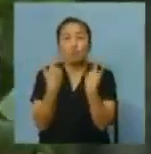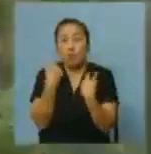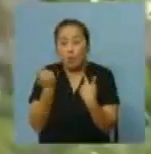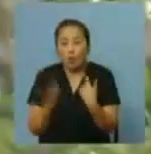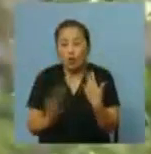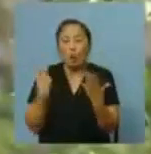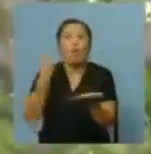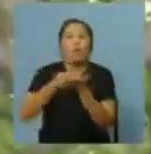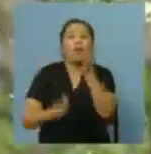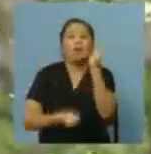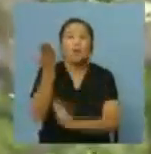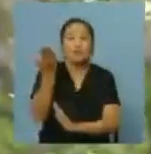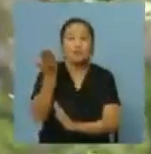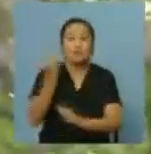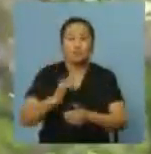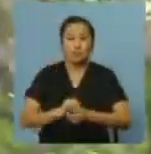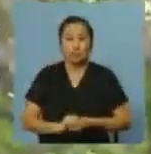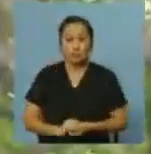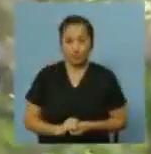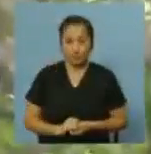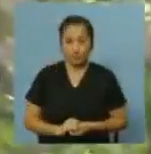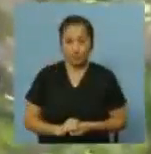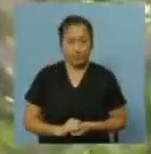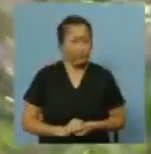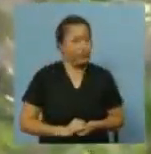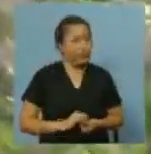se puede pagar más.